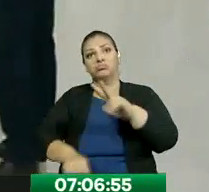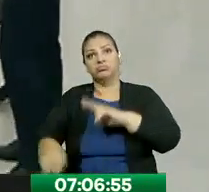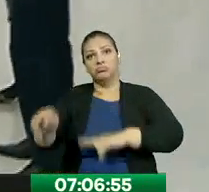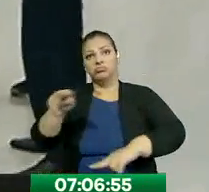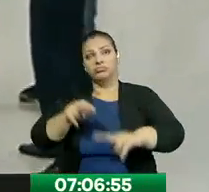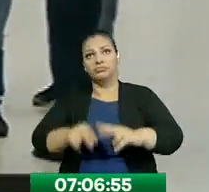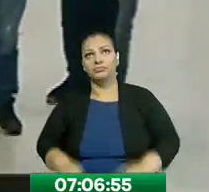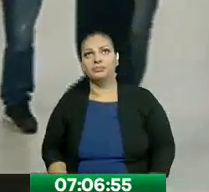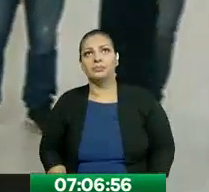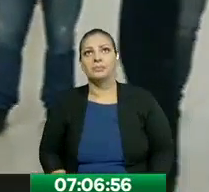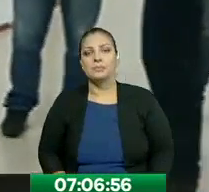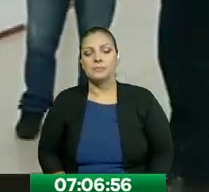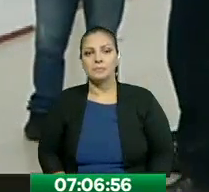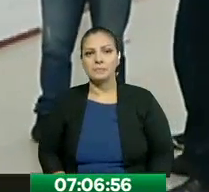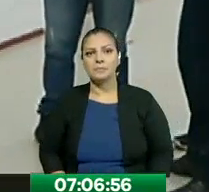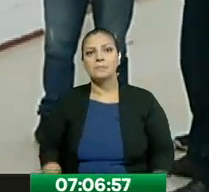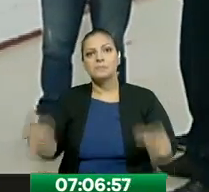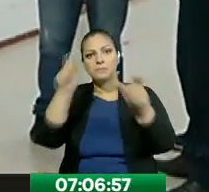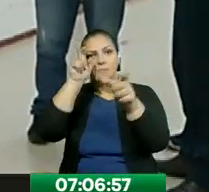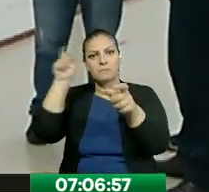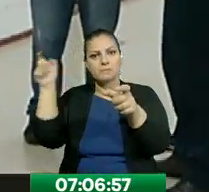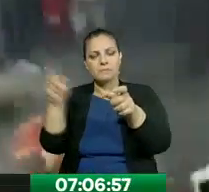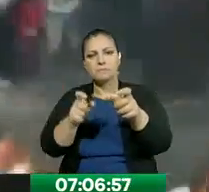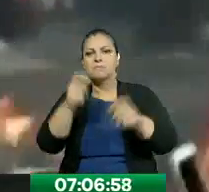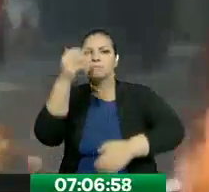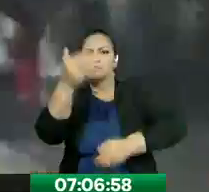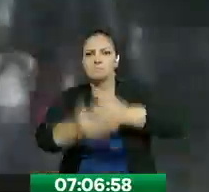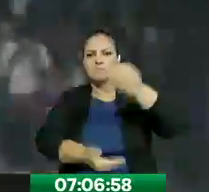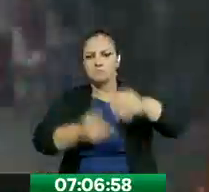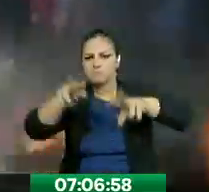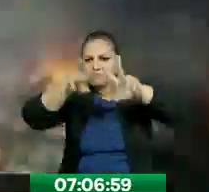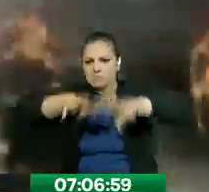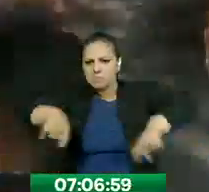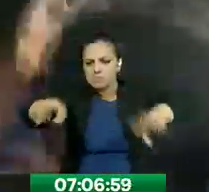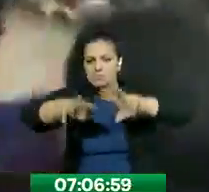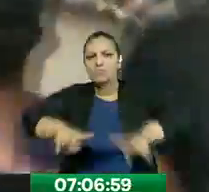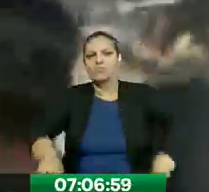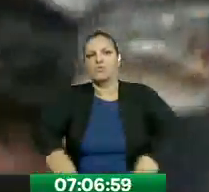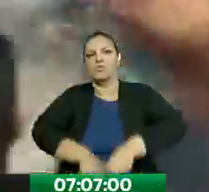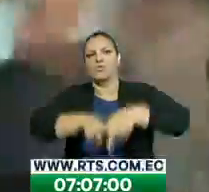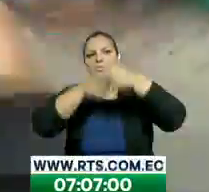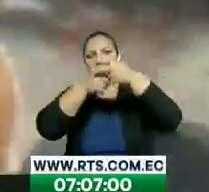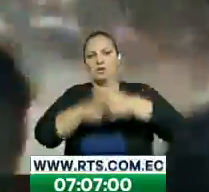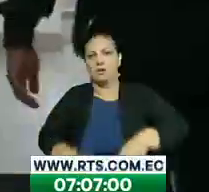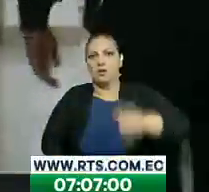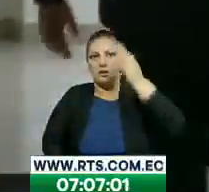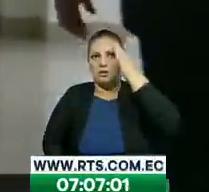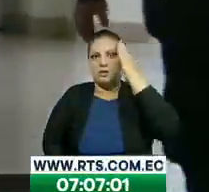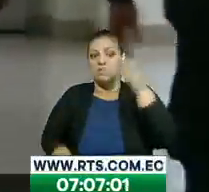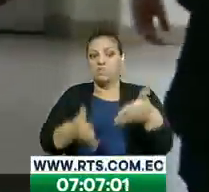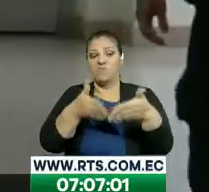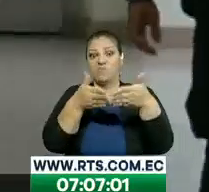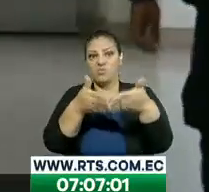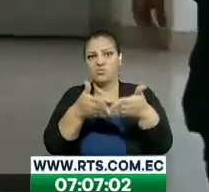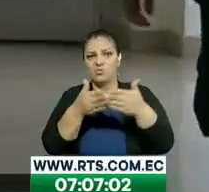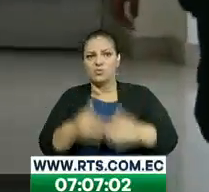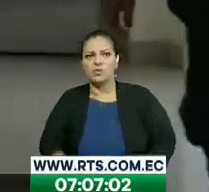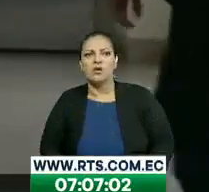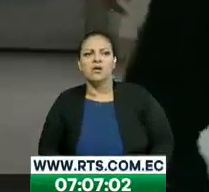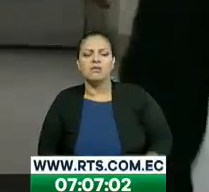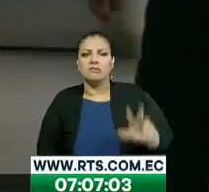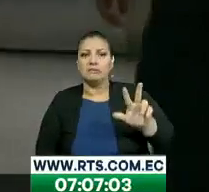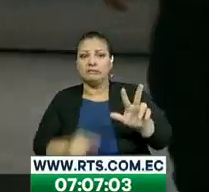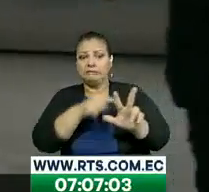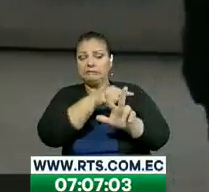La Fiscalía inició un proceso penal en torno a la masacre registrada en Pozorja. De